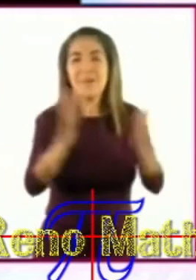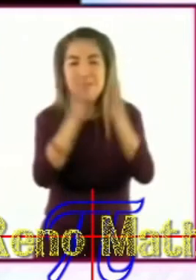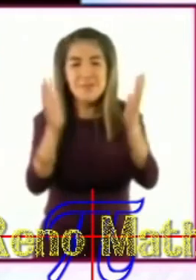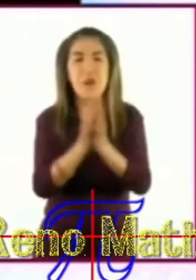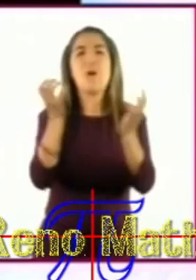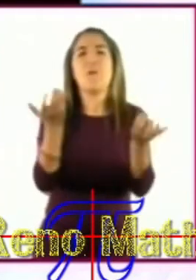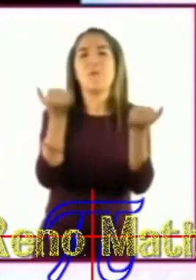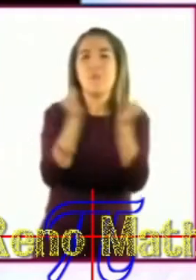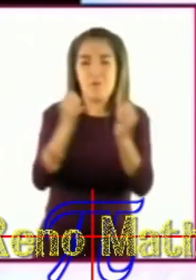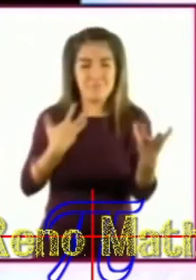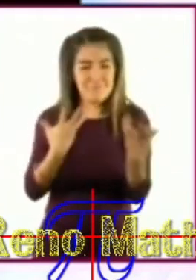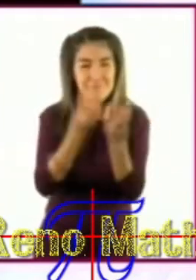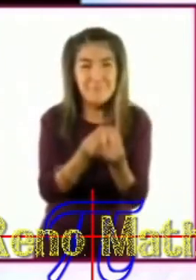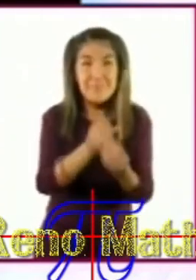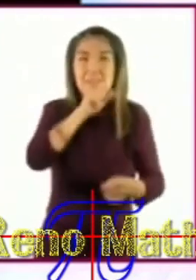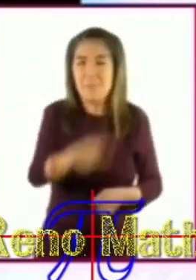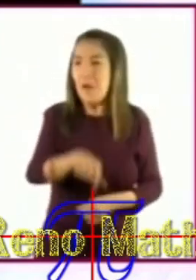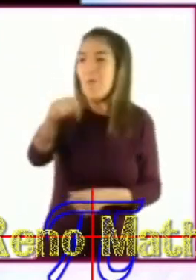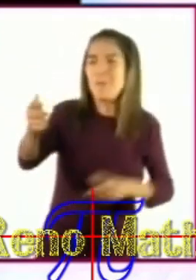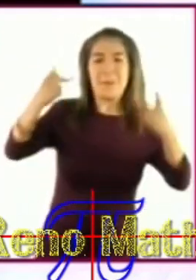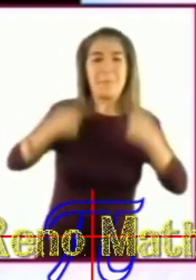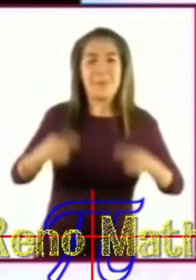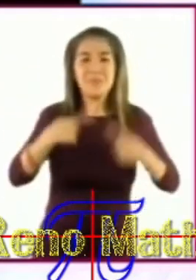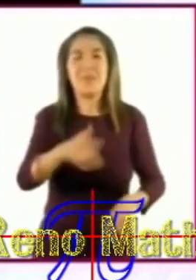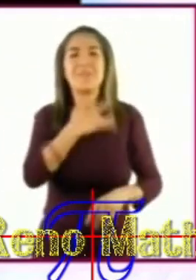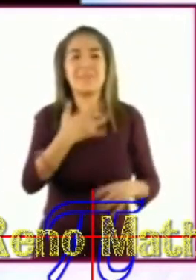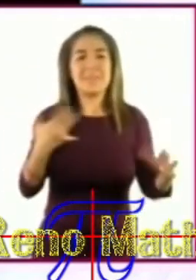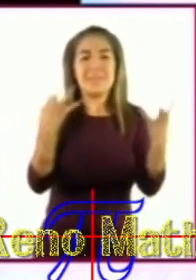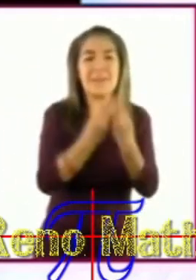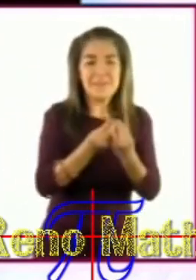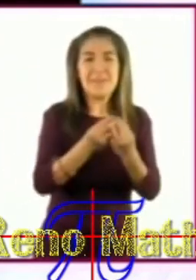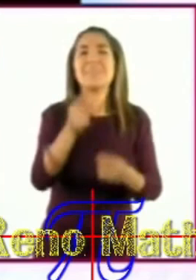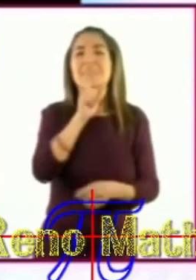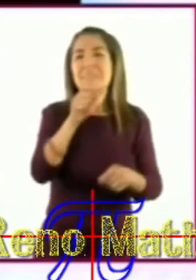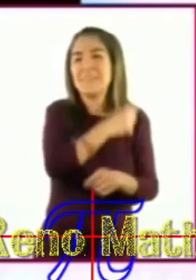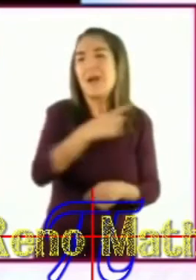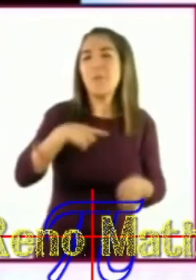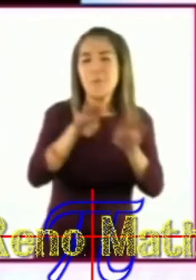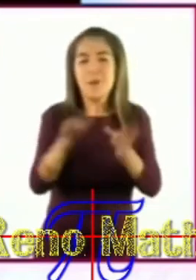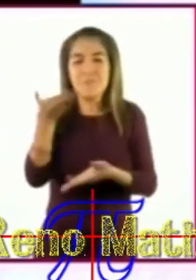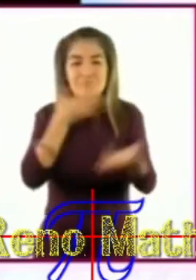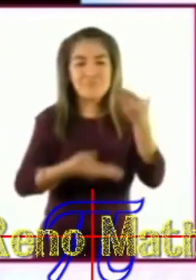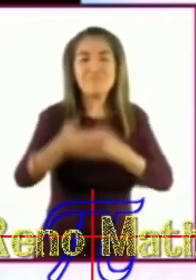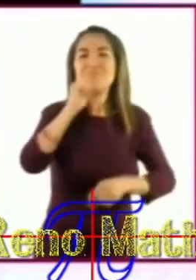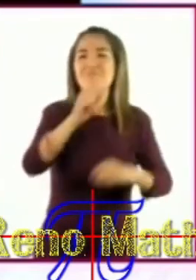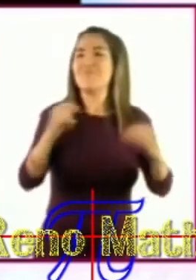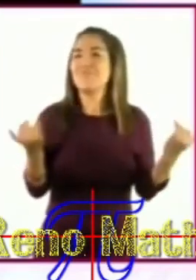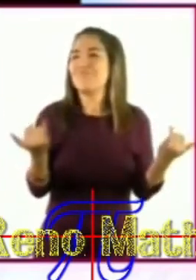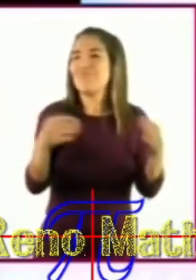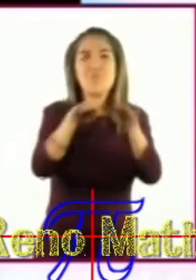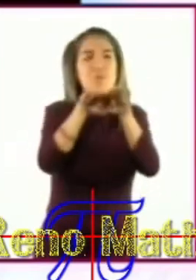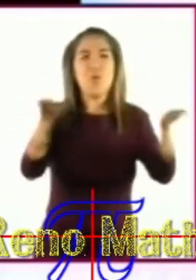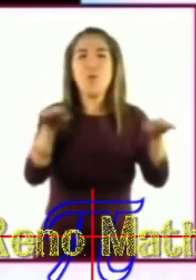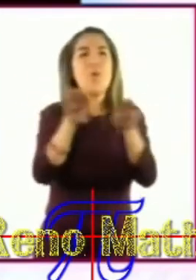involucrarme, pero sobre todo también involucrar al espectador. Creo que tiene que ser así un diálogo horizontal, y también tiene que ver mucho